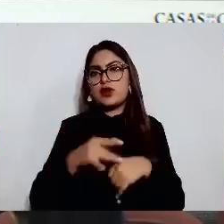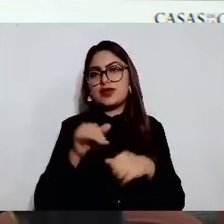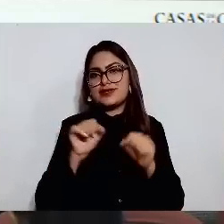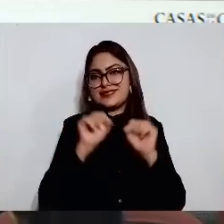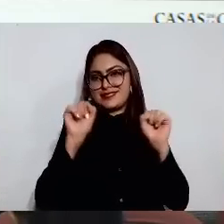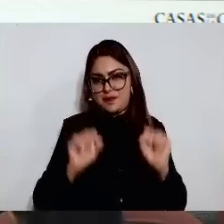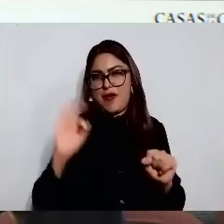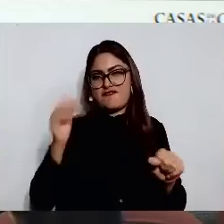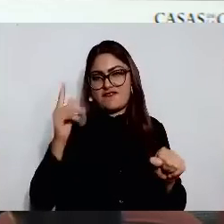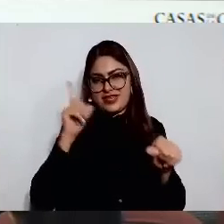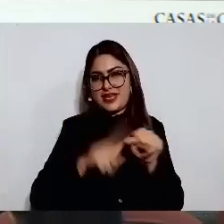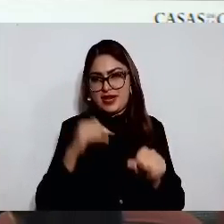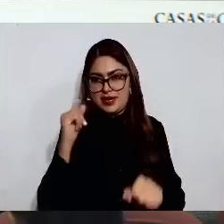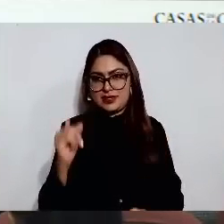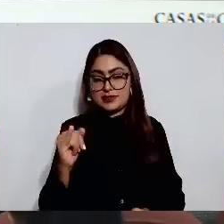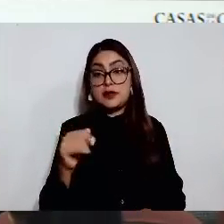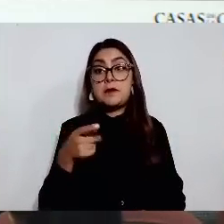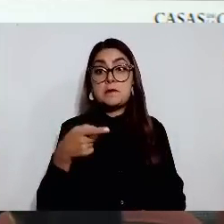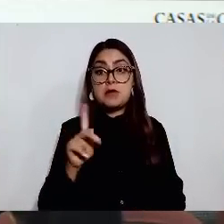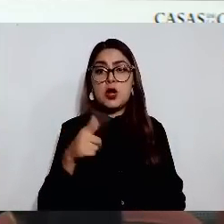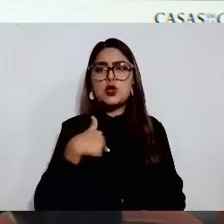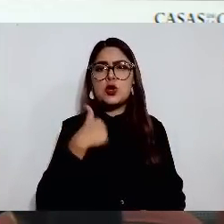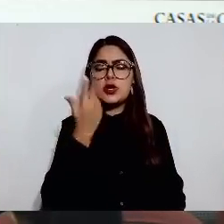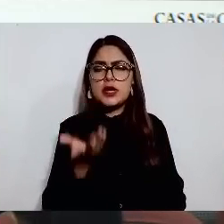quisiera de alguna manera